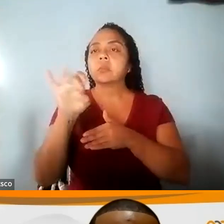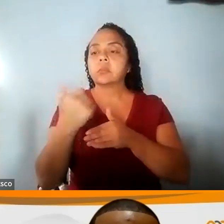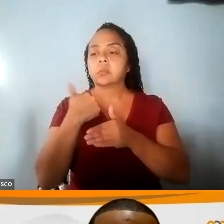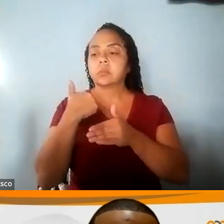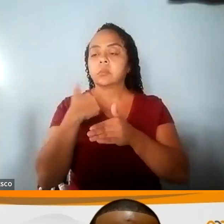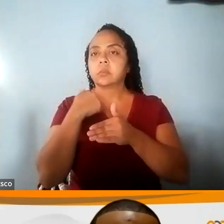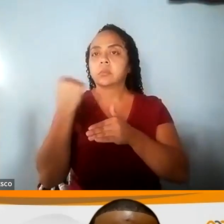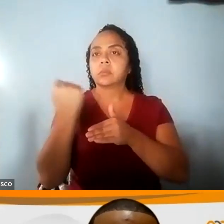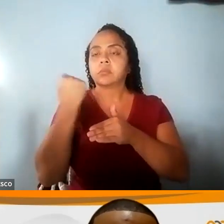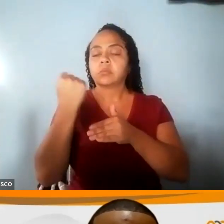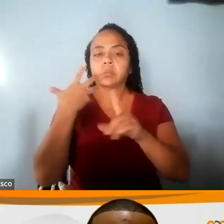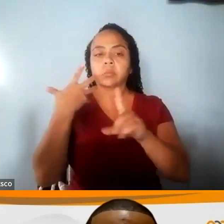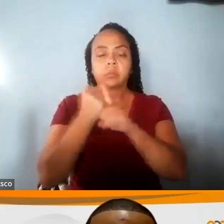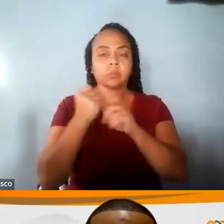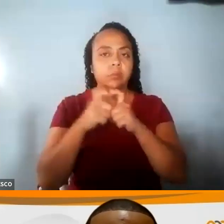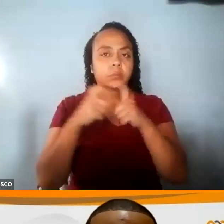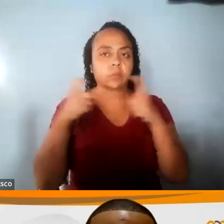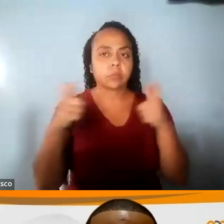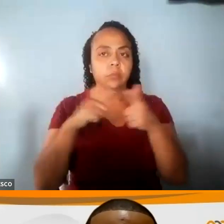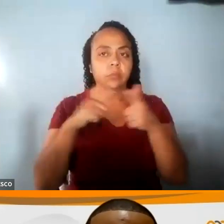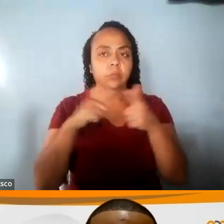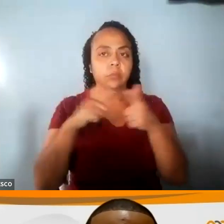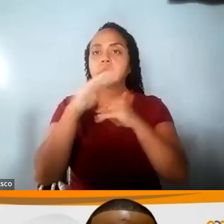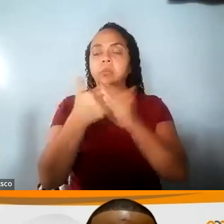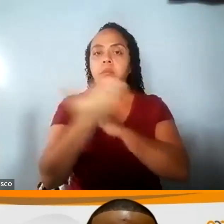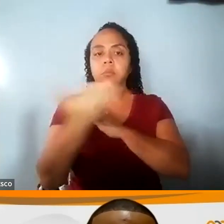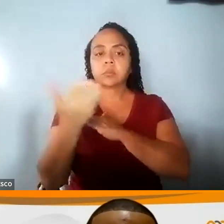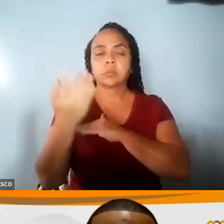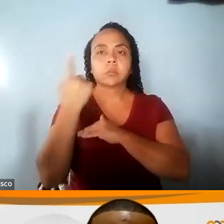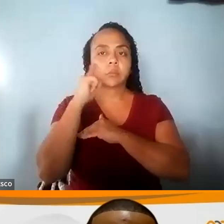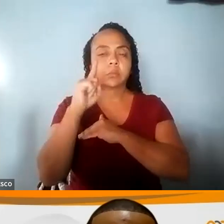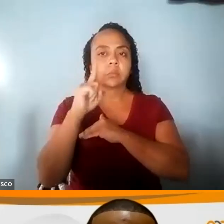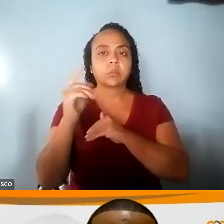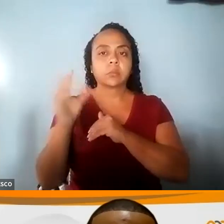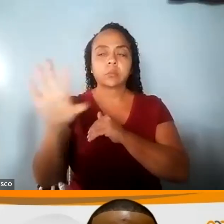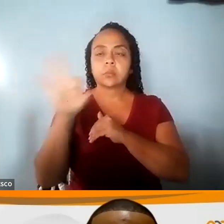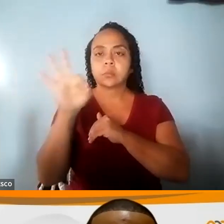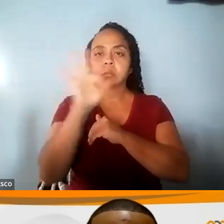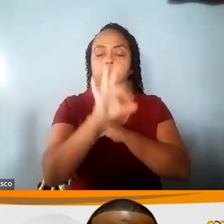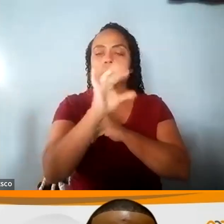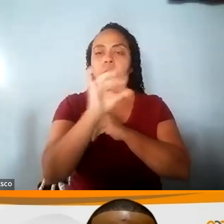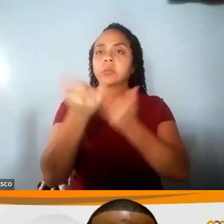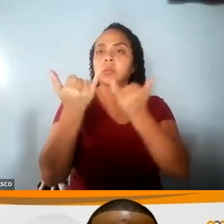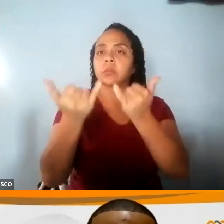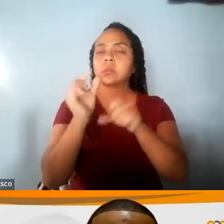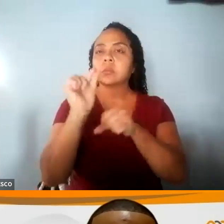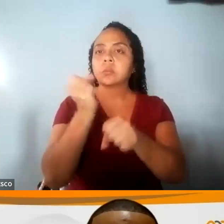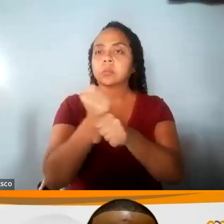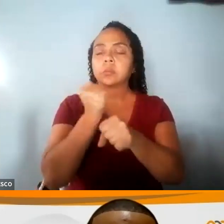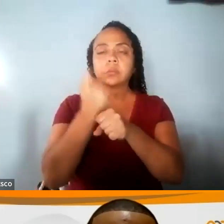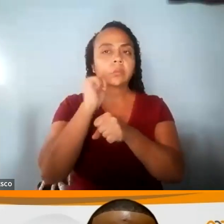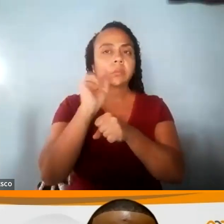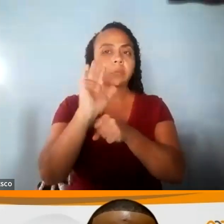potencial de impacto que es muy grande así que gracias a todos ustedes por preceder me y ahorrando un poco de trabajo porque sus palabras